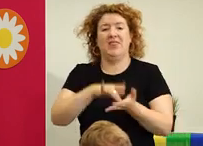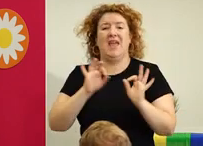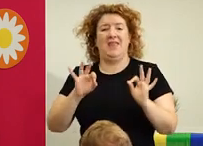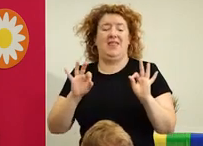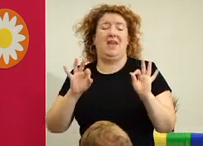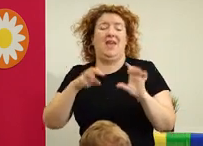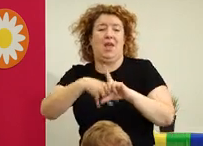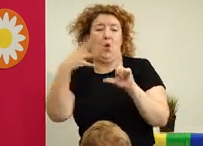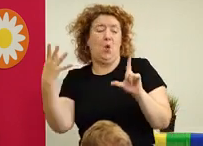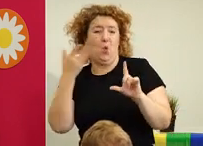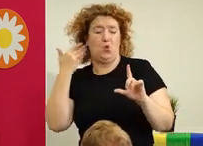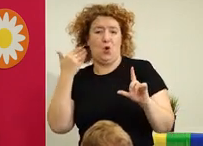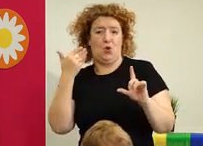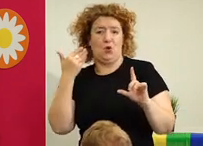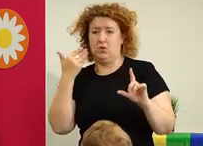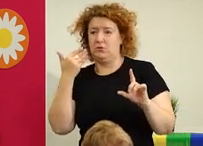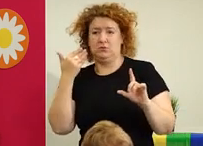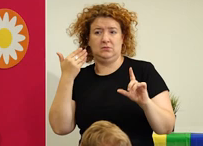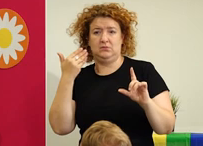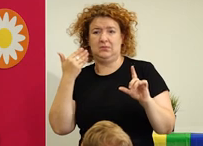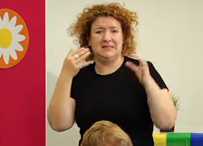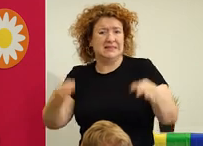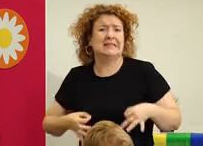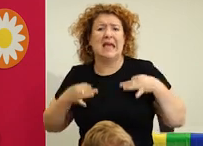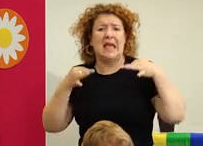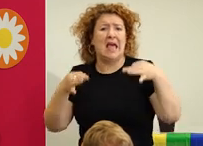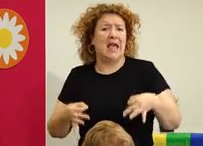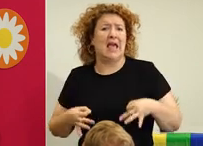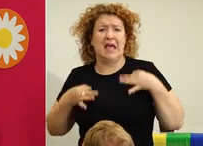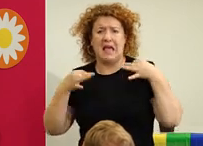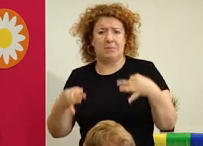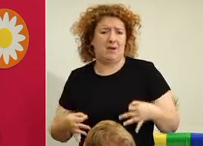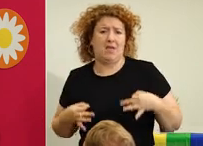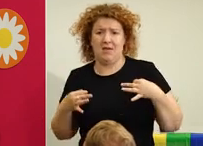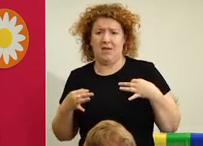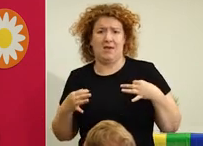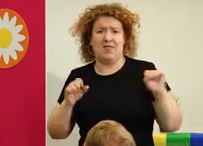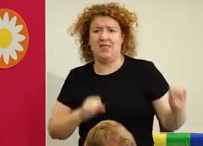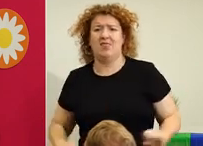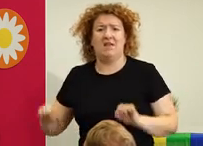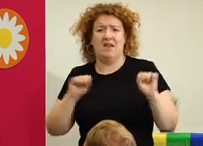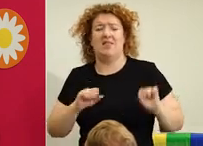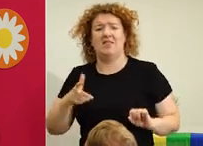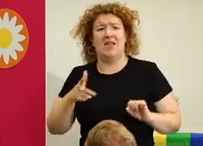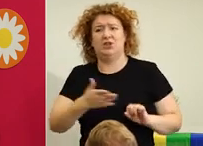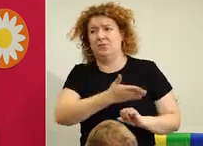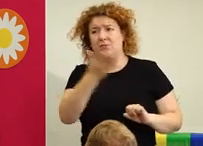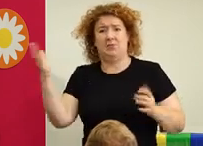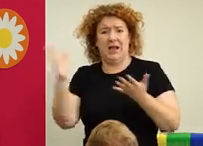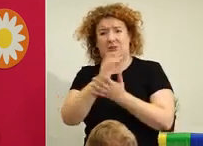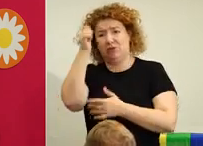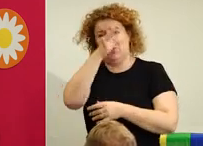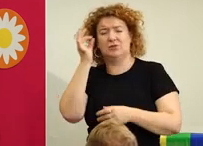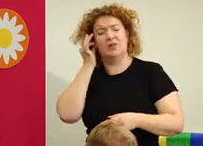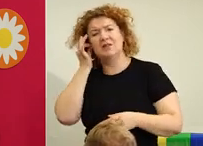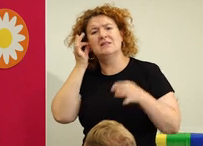derechos LGTBI. En primera línea, siempre, en primera línea de la defensa de los derechos para todas, todos y todes,